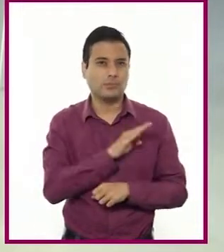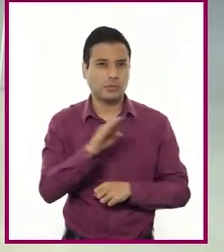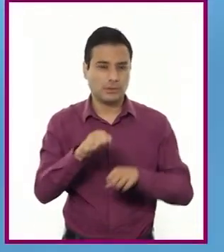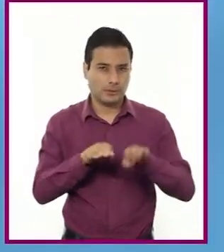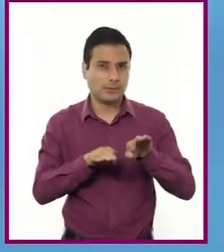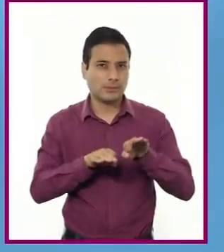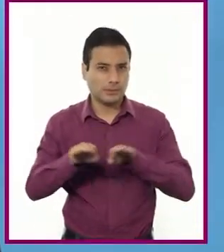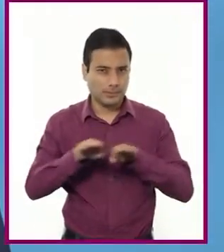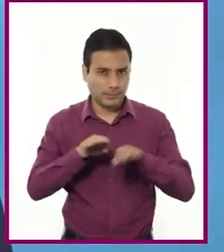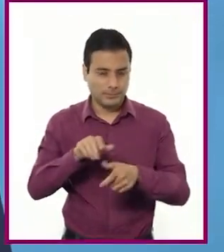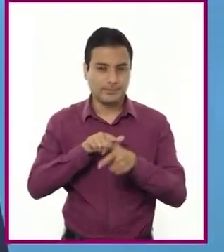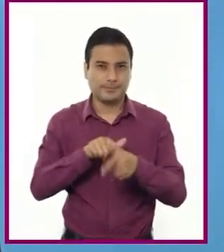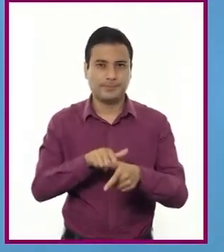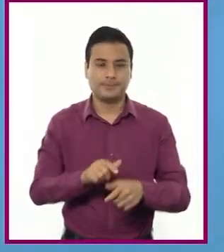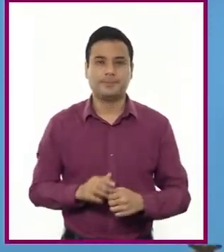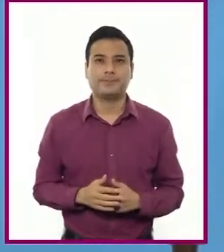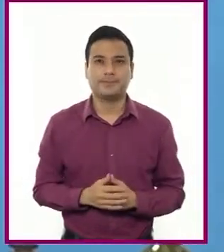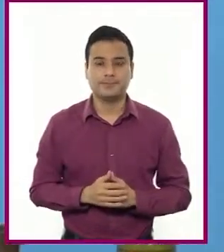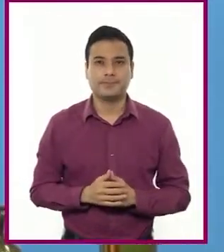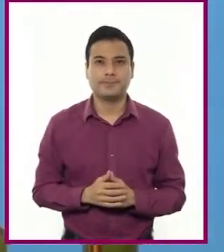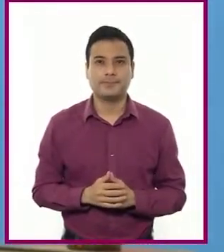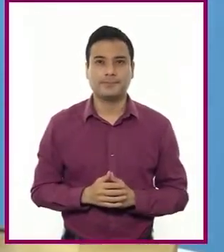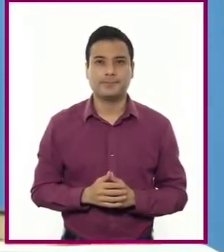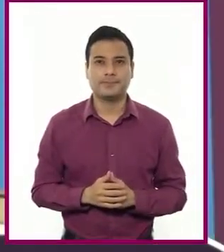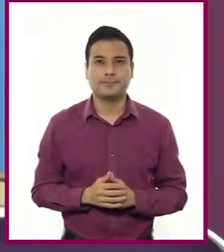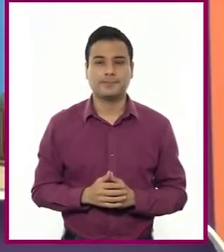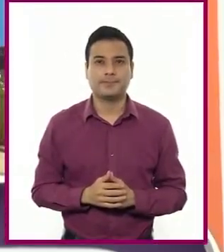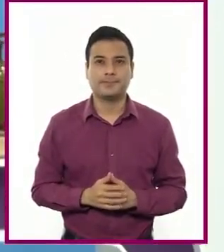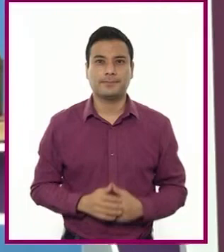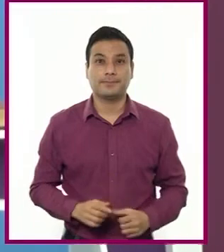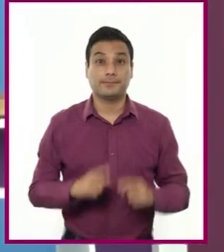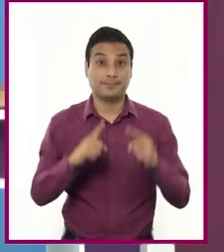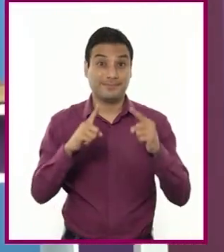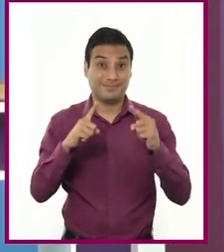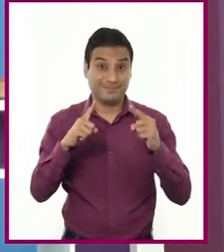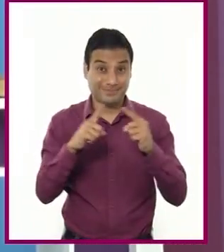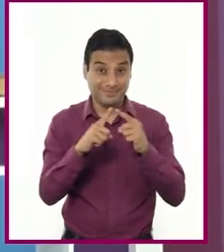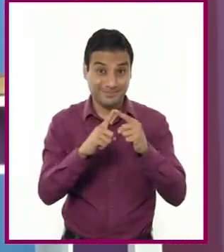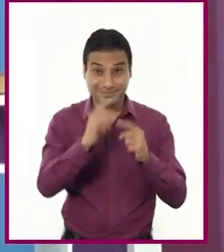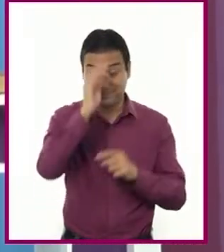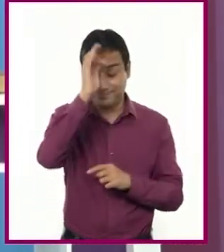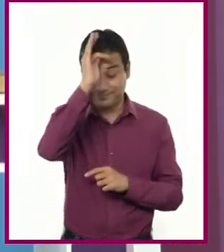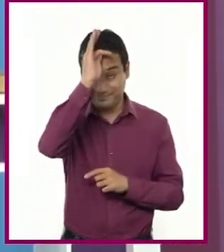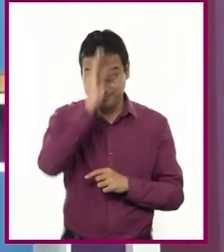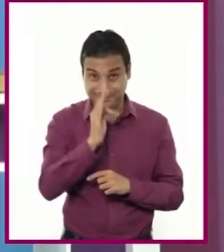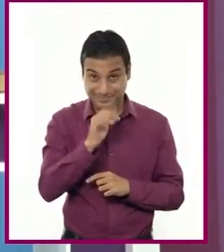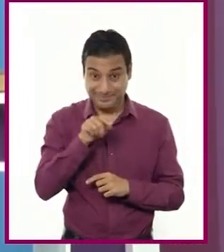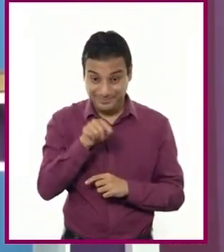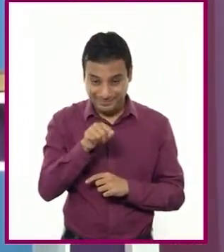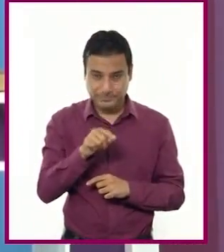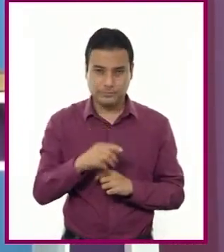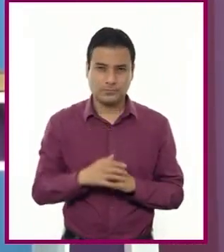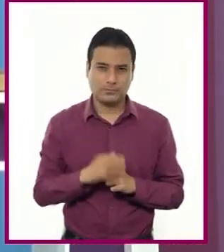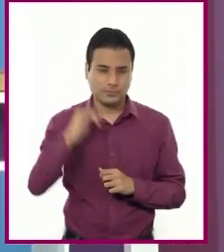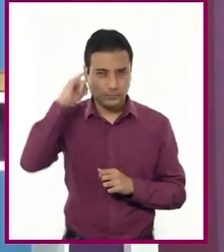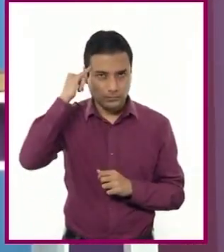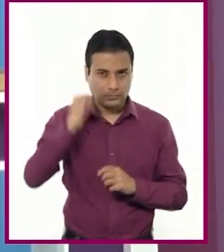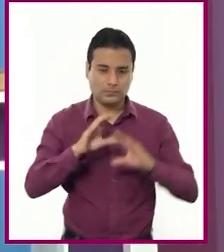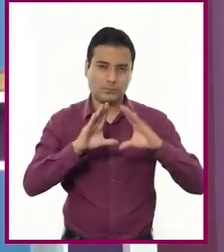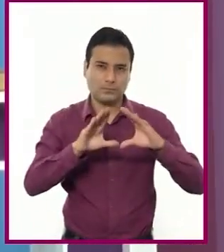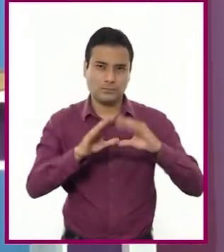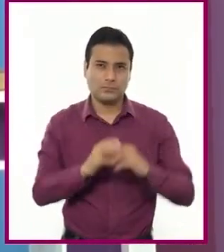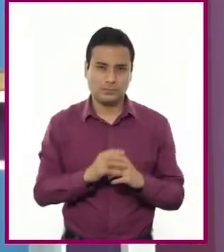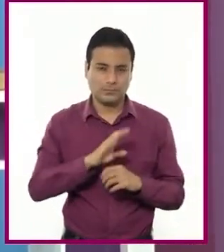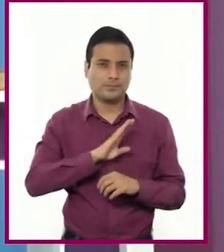evangelizadora. Los conventos fueron los lugares donde no solo se evangelizaba a la población indígena, sino que se les